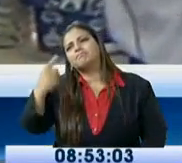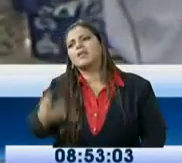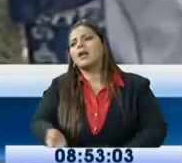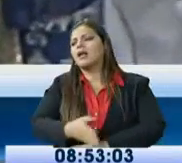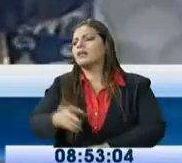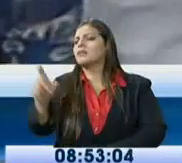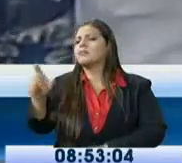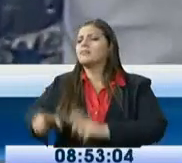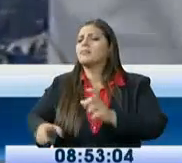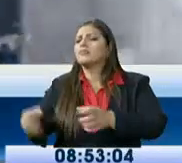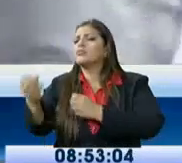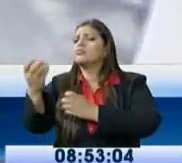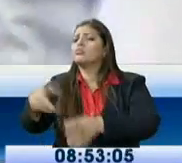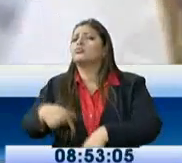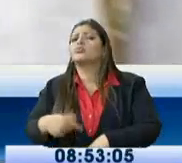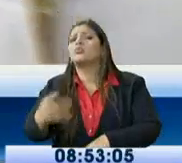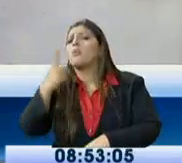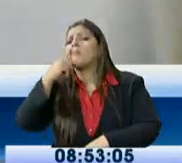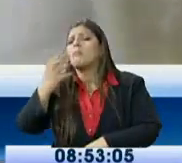piden, que tenga?